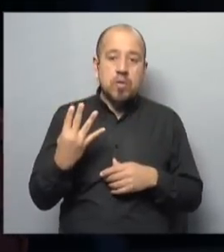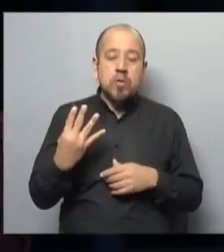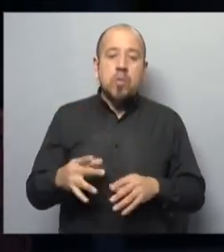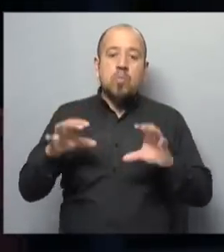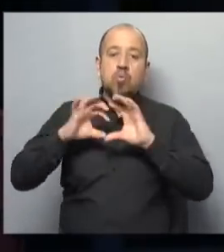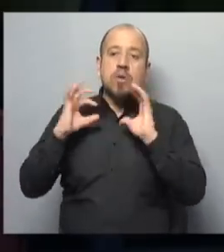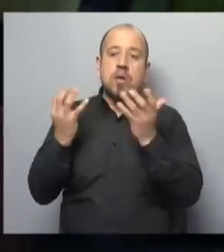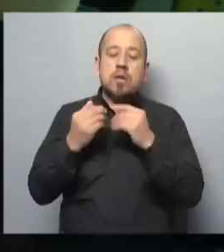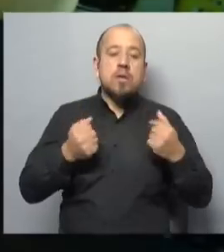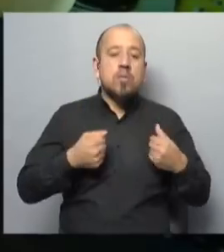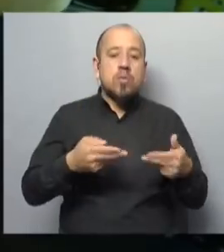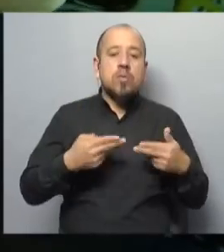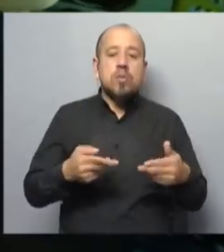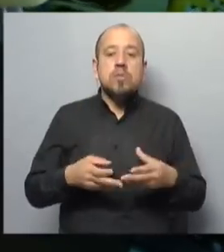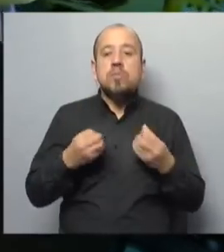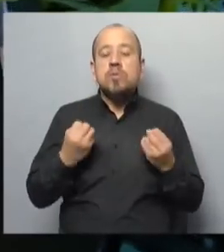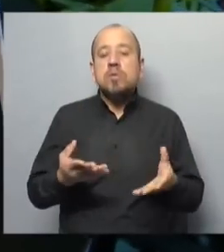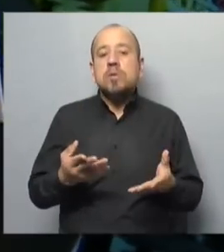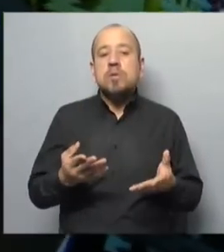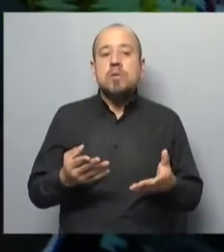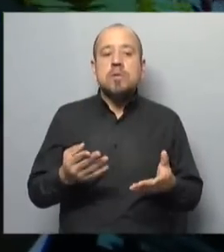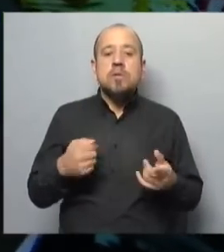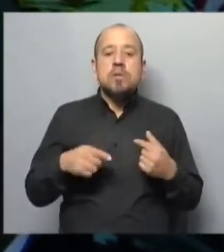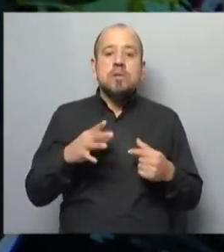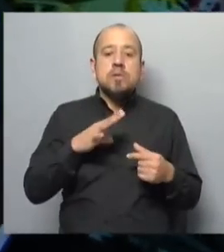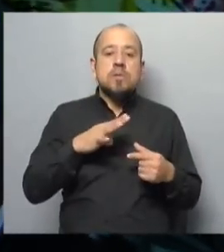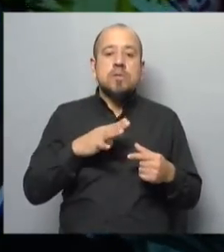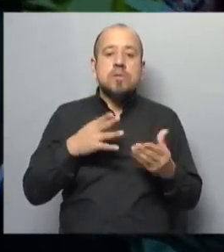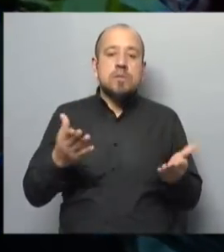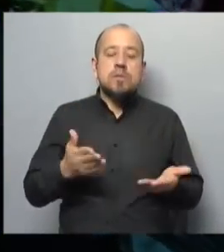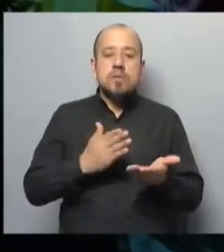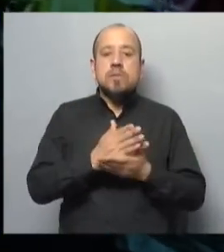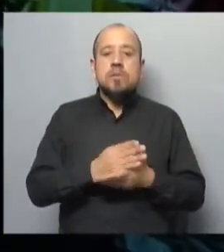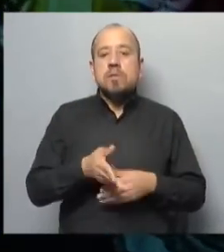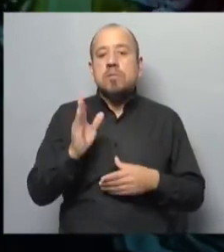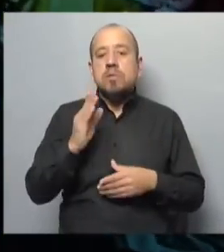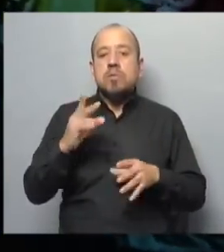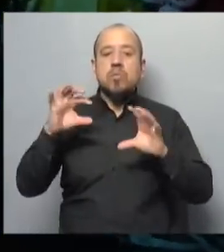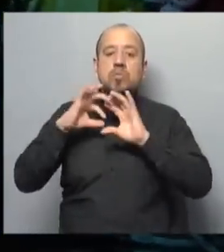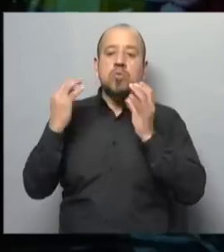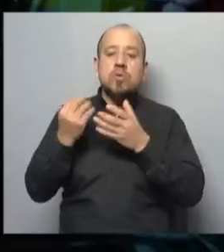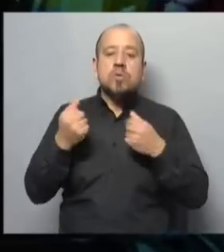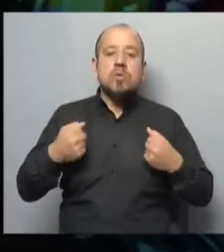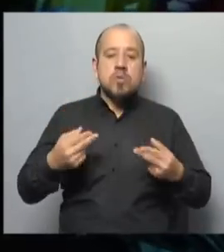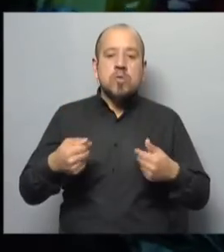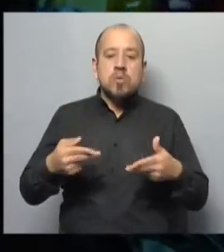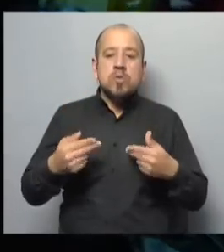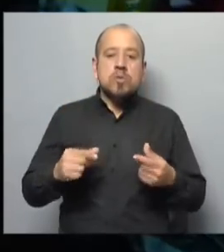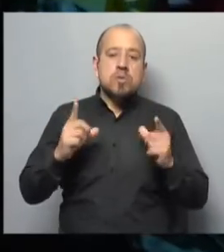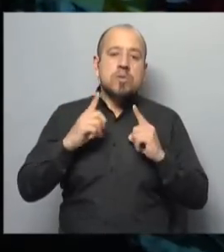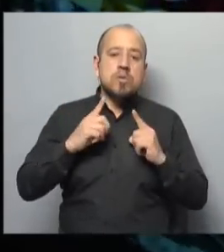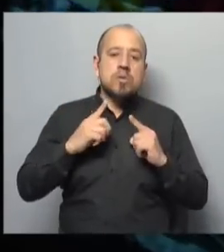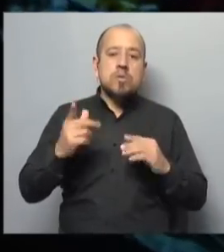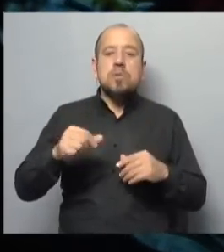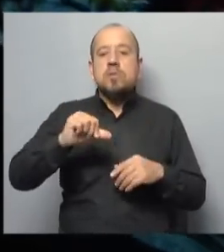esa cosa de por qué no asumimos una realidad que deberíamos celebrar cada vez que vamos a un mundial y no esperar a ello mundial de haber si pasamos del grupo